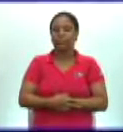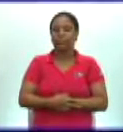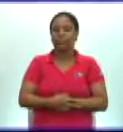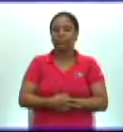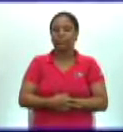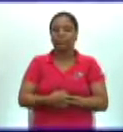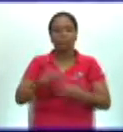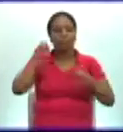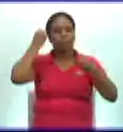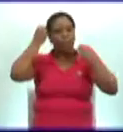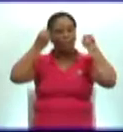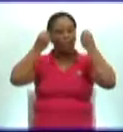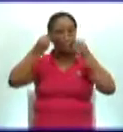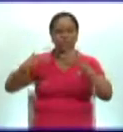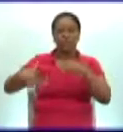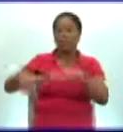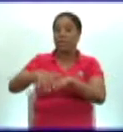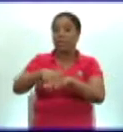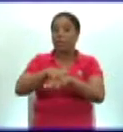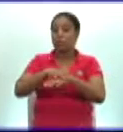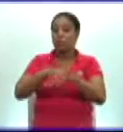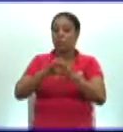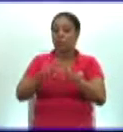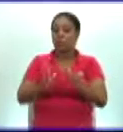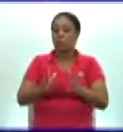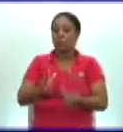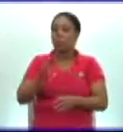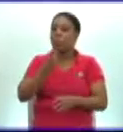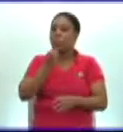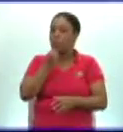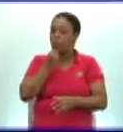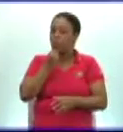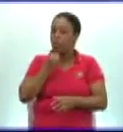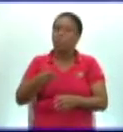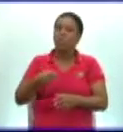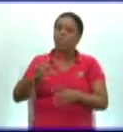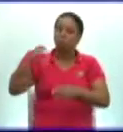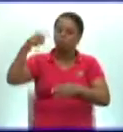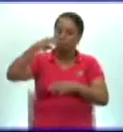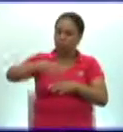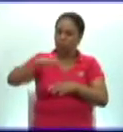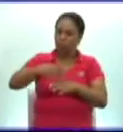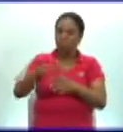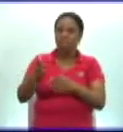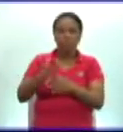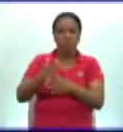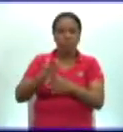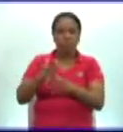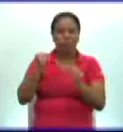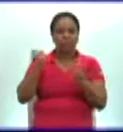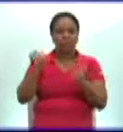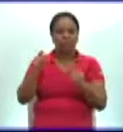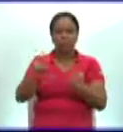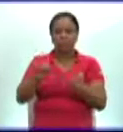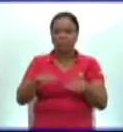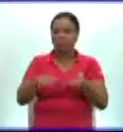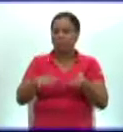¿Consideras que sobre un cuerpo pueden actuar varias fuerzas y no moverse?